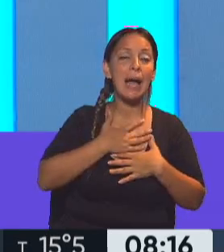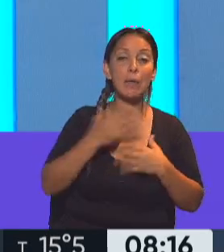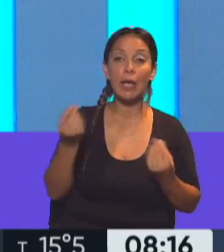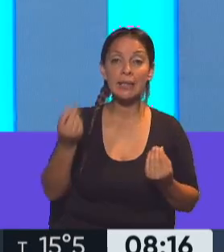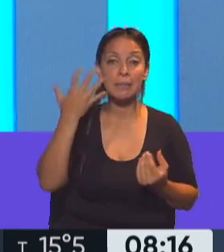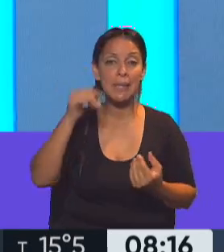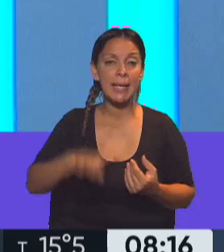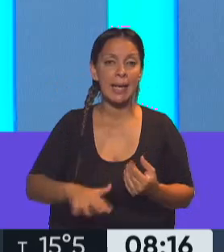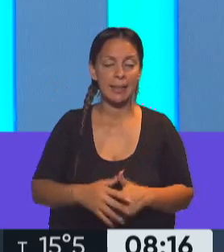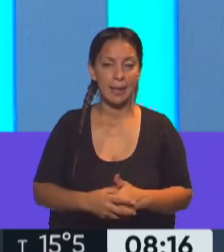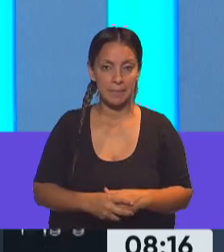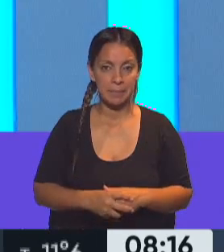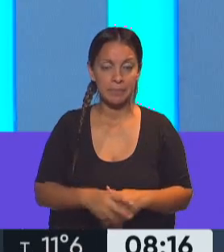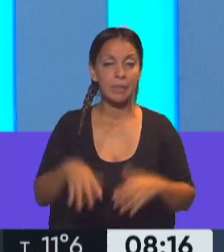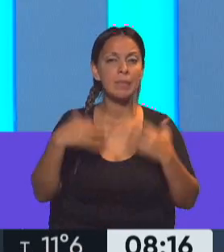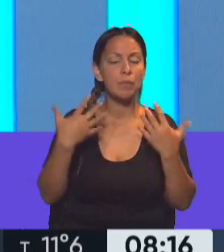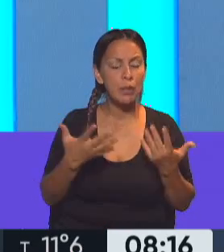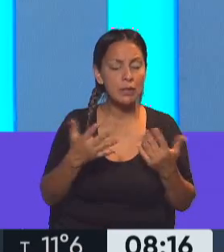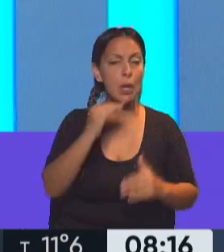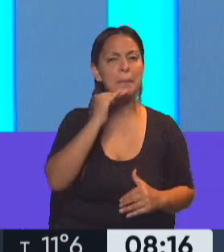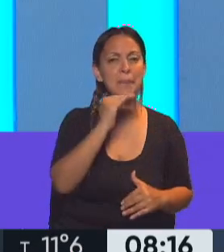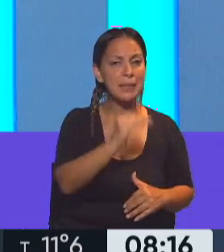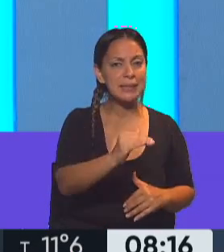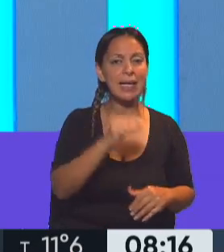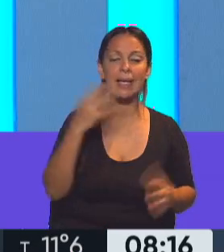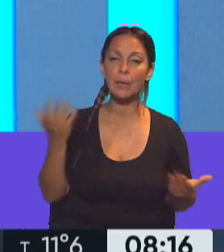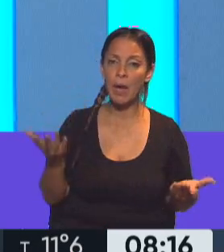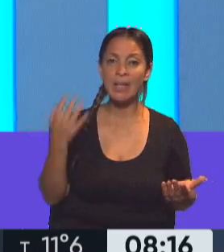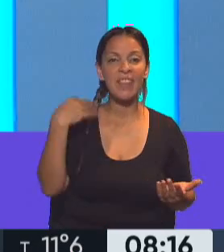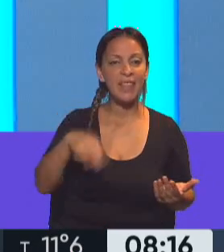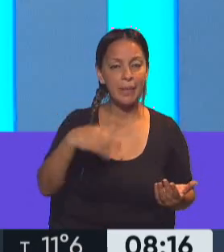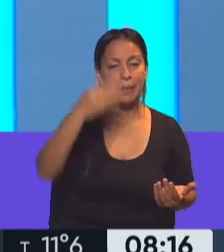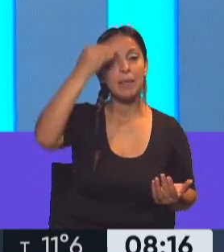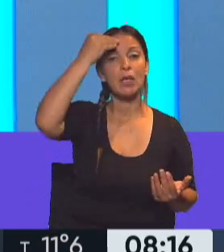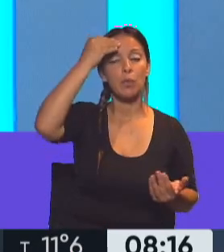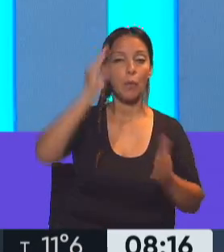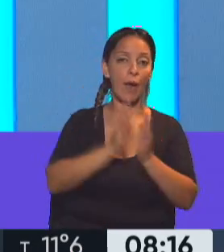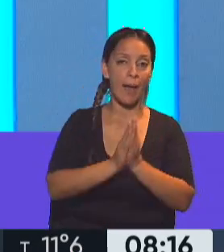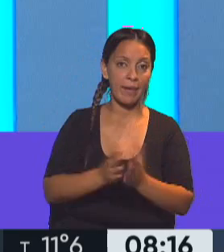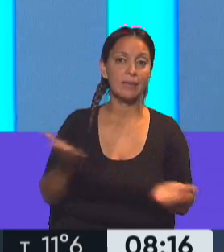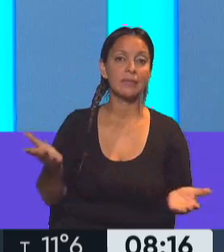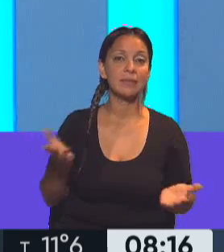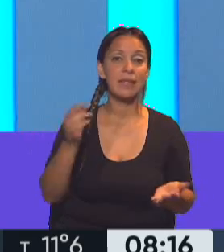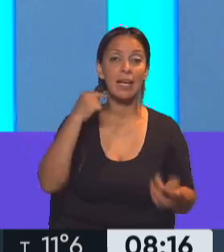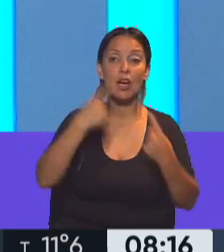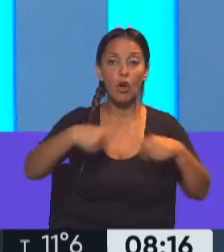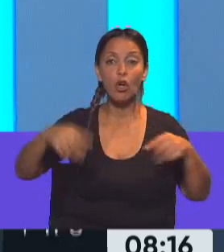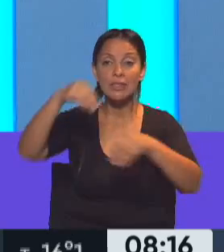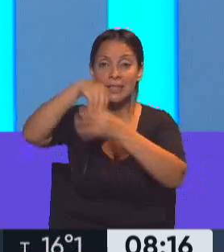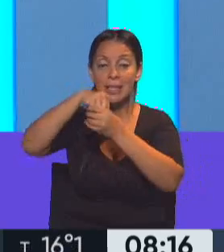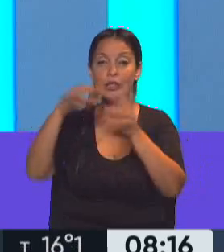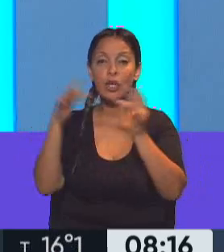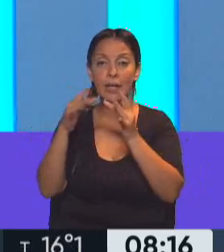nieta. Por eso el mensaje es que podamos incorporar esta noción de que lo que sucede en Internet es tan